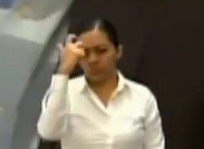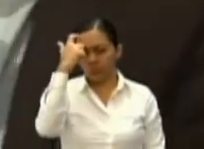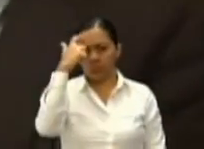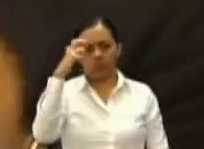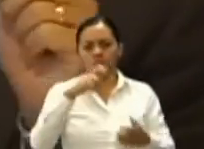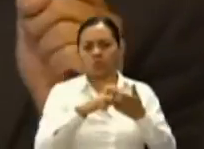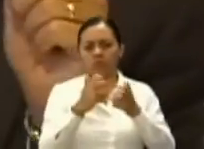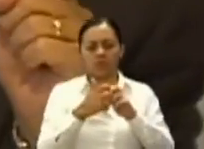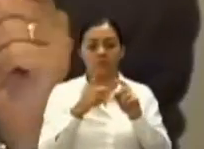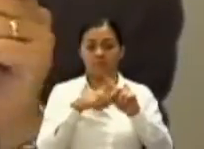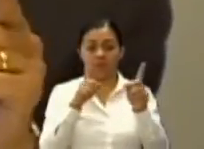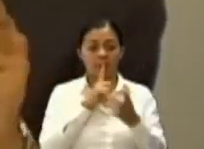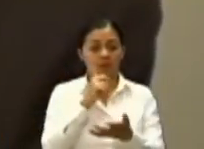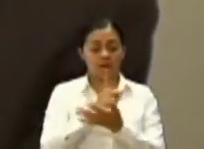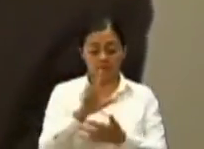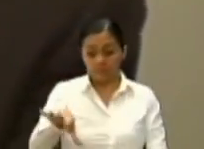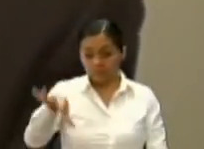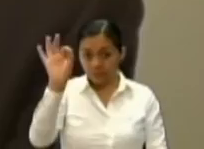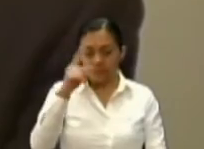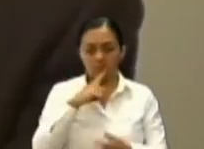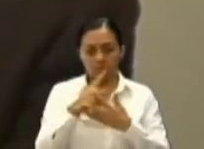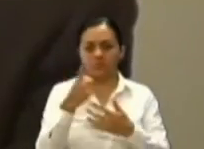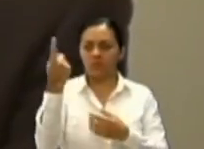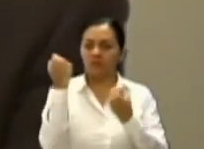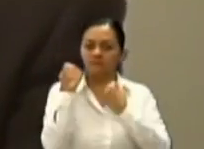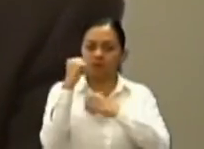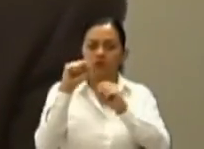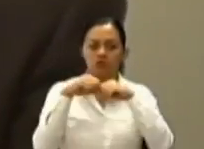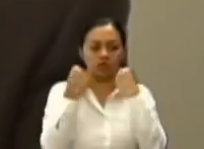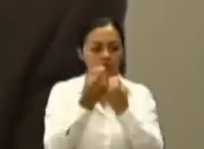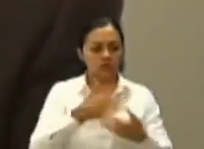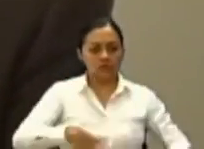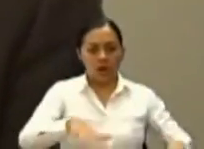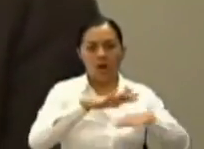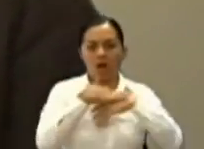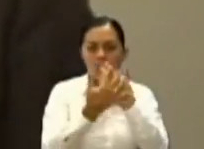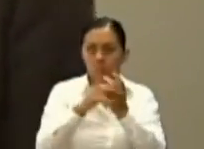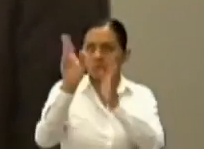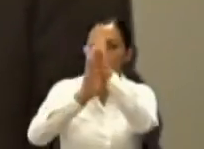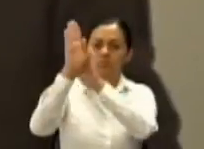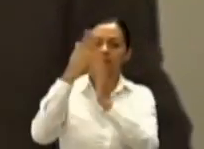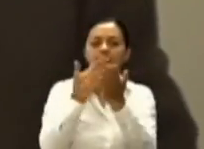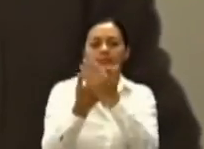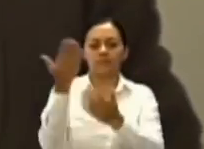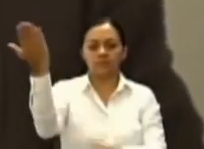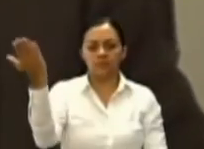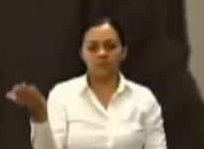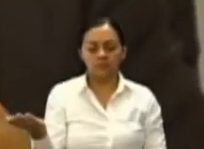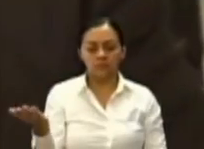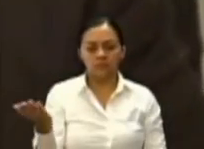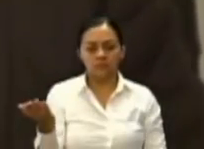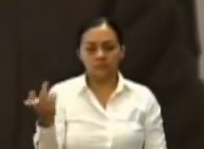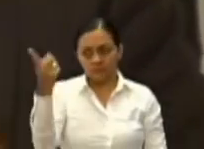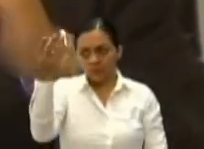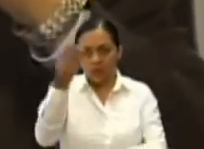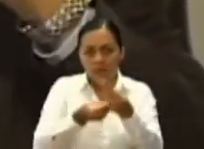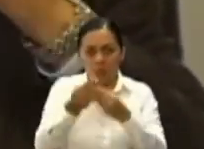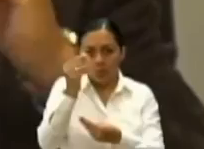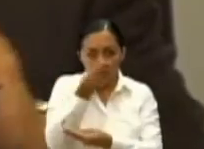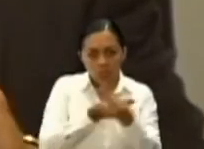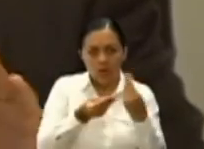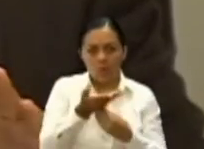la realidad es que su riqueza es fruto del esfuerzo social y muchas veces la explotación de los trabajadores de la explotación de los demás